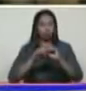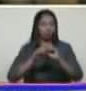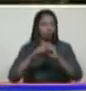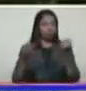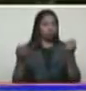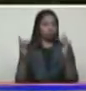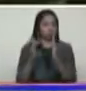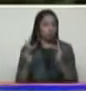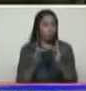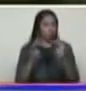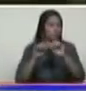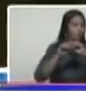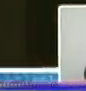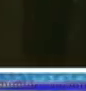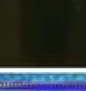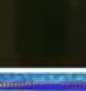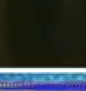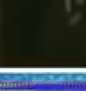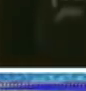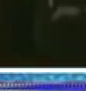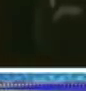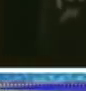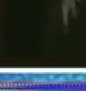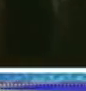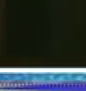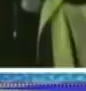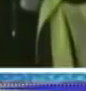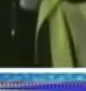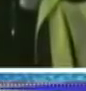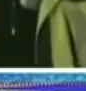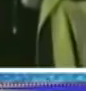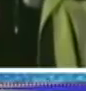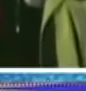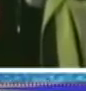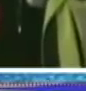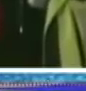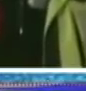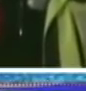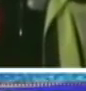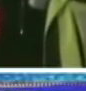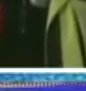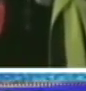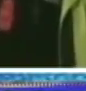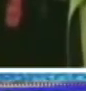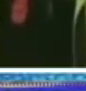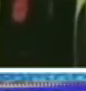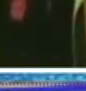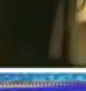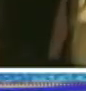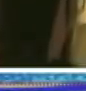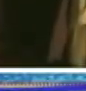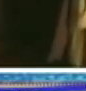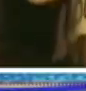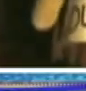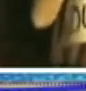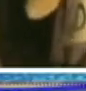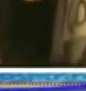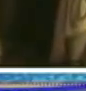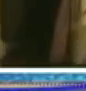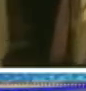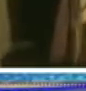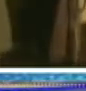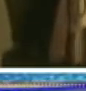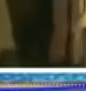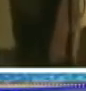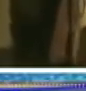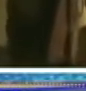las relaciones diplomáticas y políticas con el gobierno de Donald Trump. No tiene límites el abuso, no tiene límites el